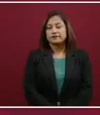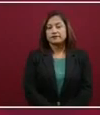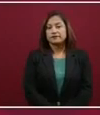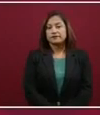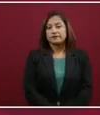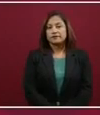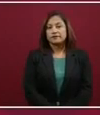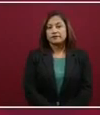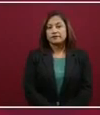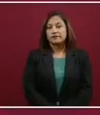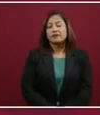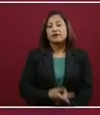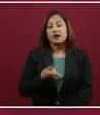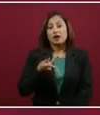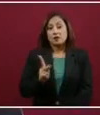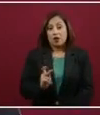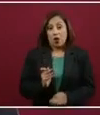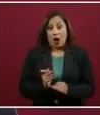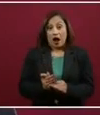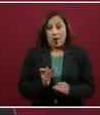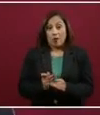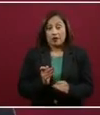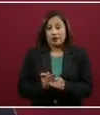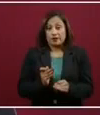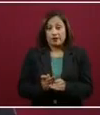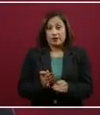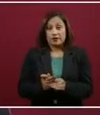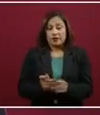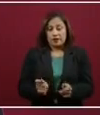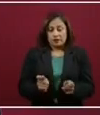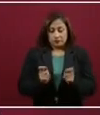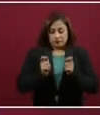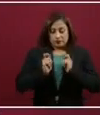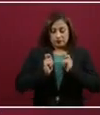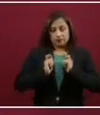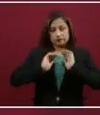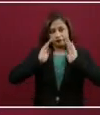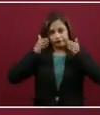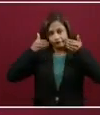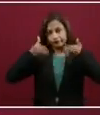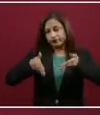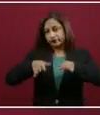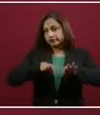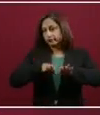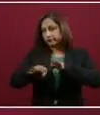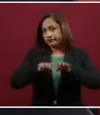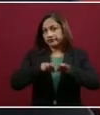yo ahora tengo otro encargo y pues no puedo